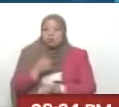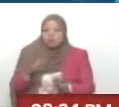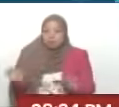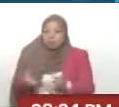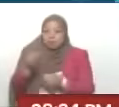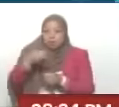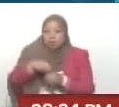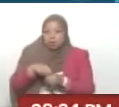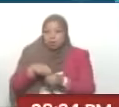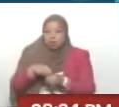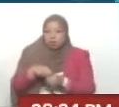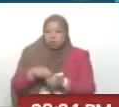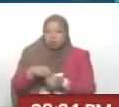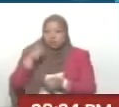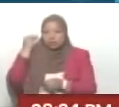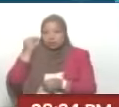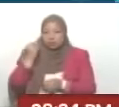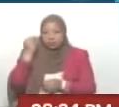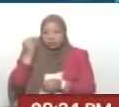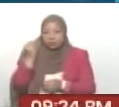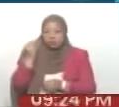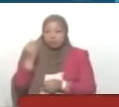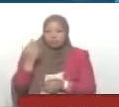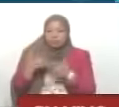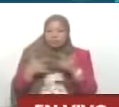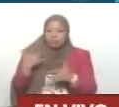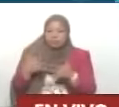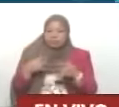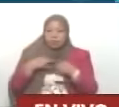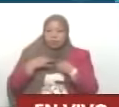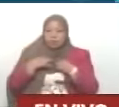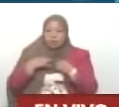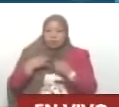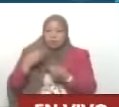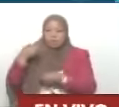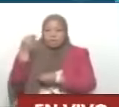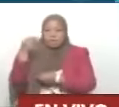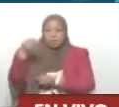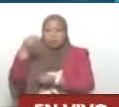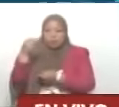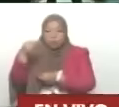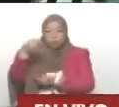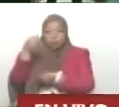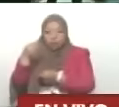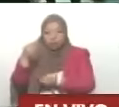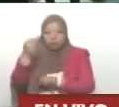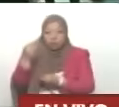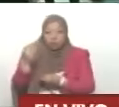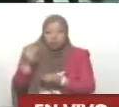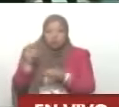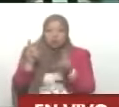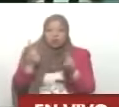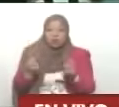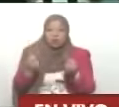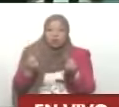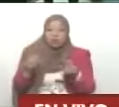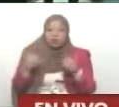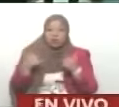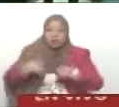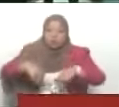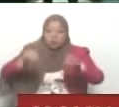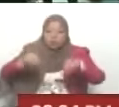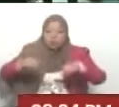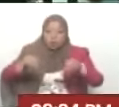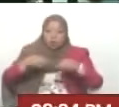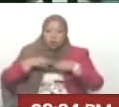meterte. Mi mamá pensó que iba a salir haciendo ropa para Barbie, pero cada día traía una prenda nueva. Y